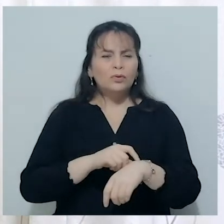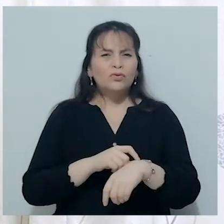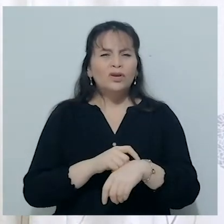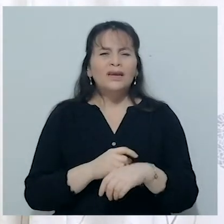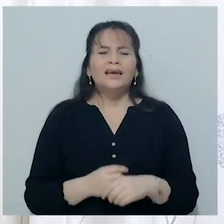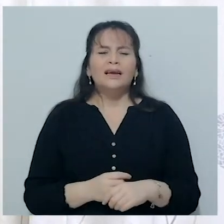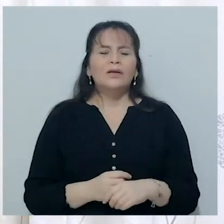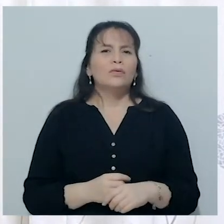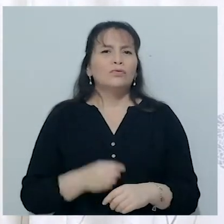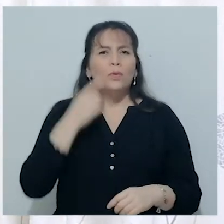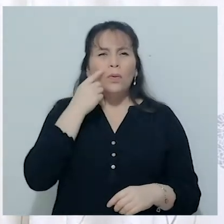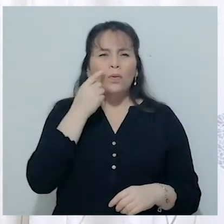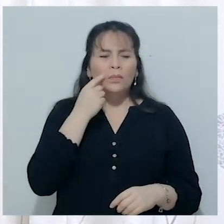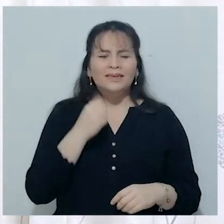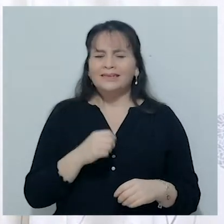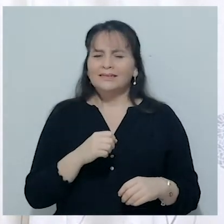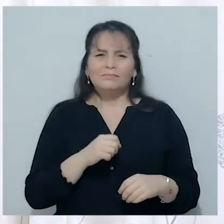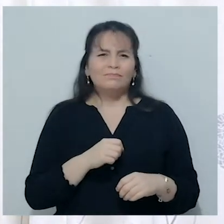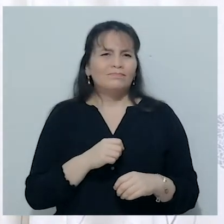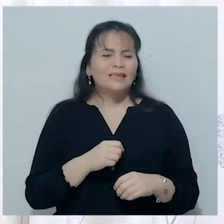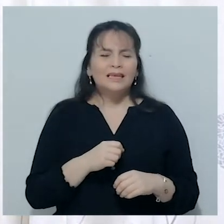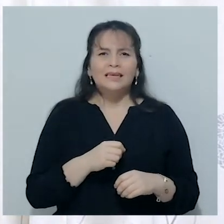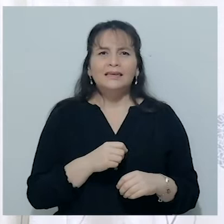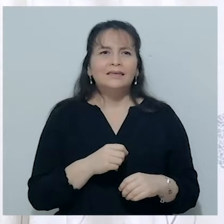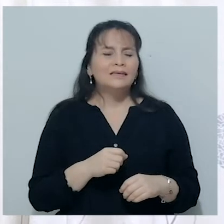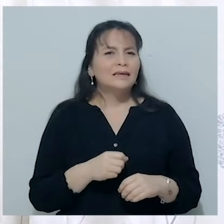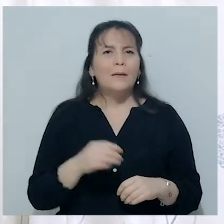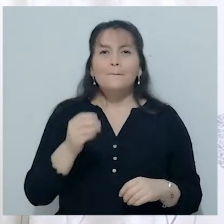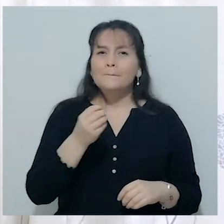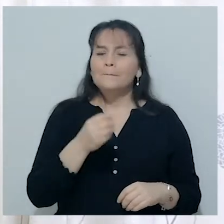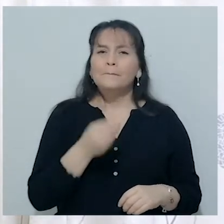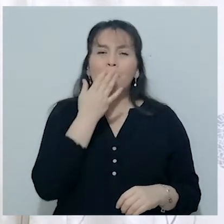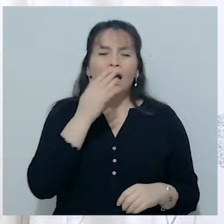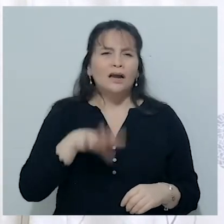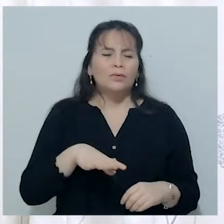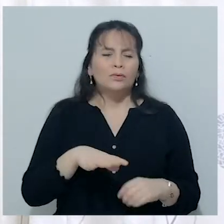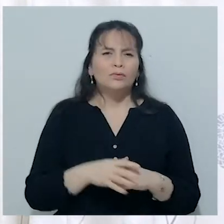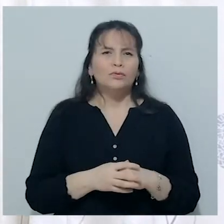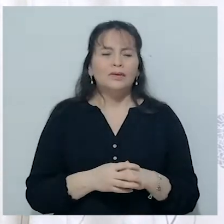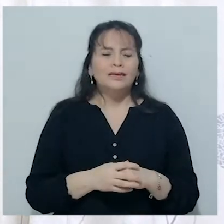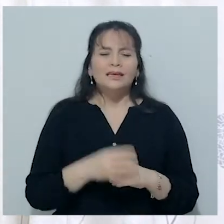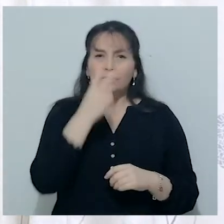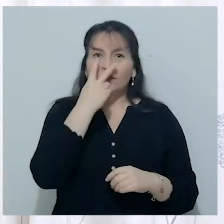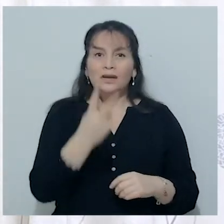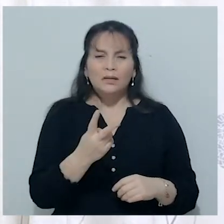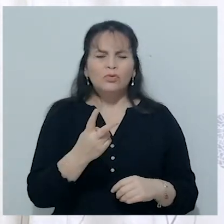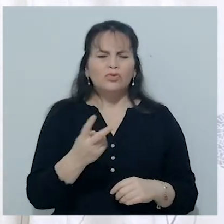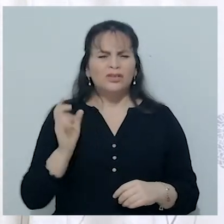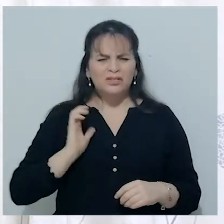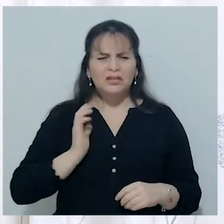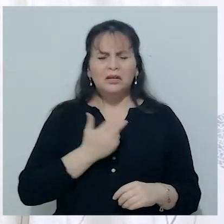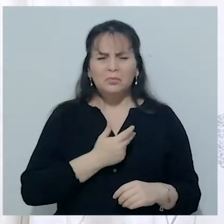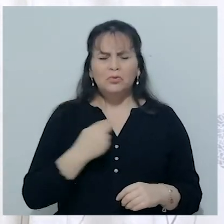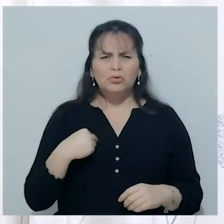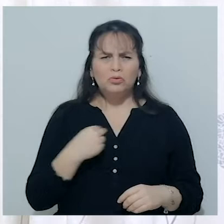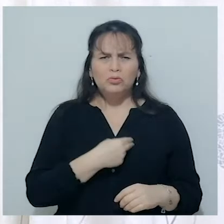tiempos el comportamiento de los hombres se va a degenerar aún más y seremos testigos de situaciones que han de desgarrar